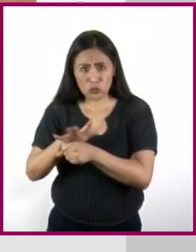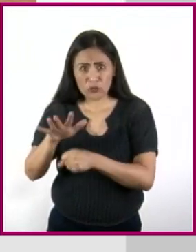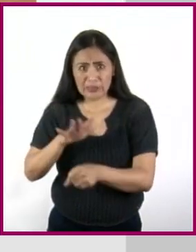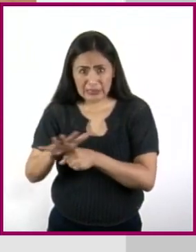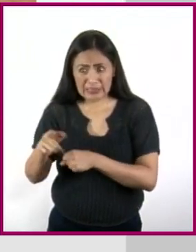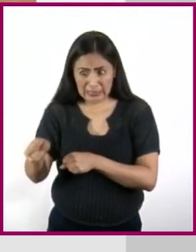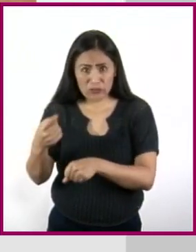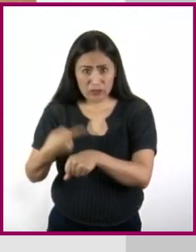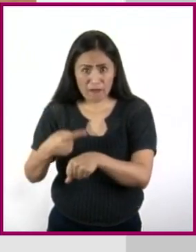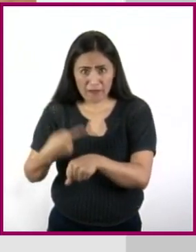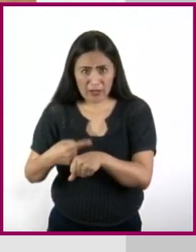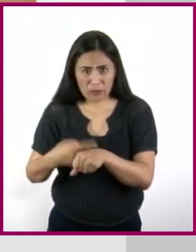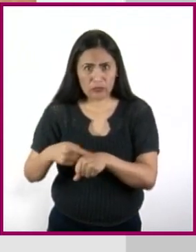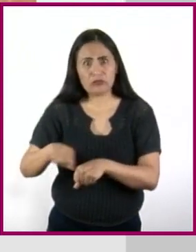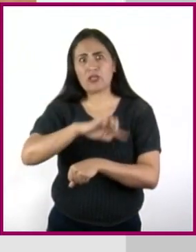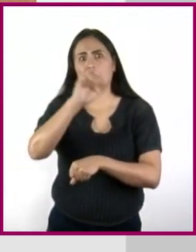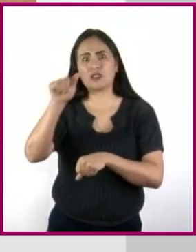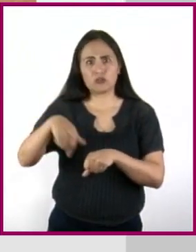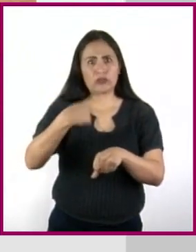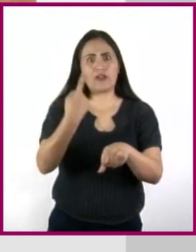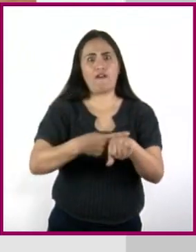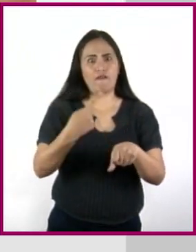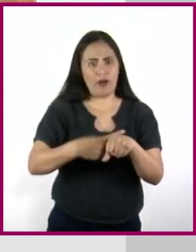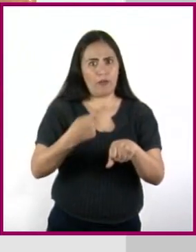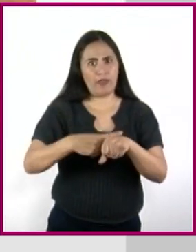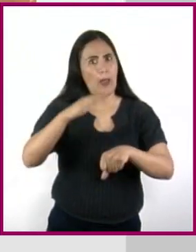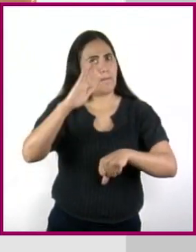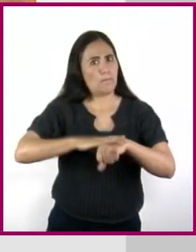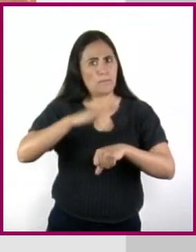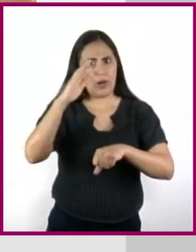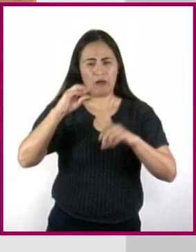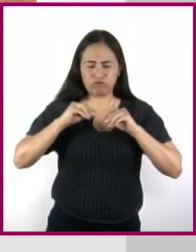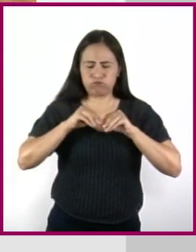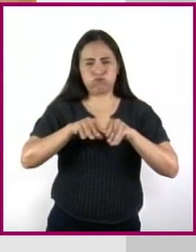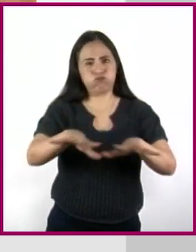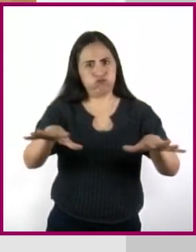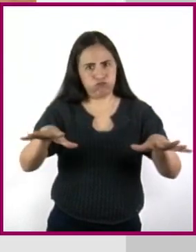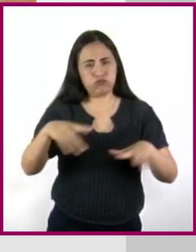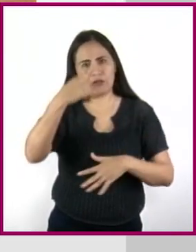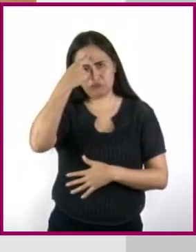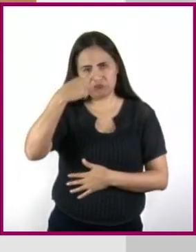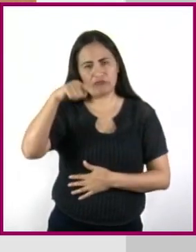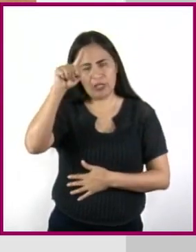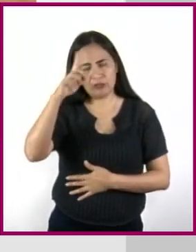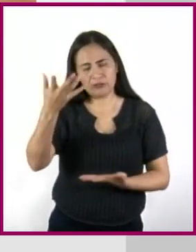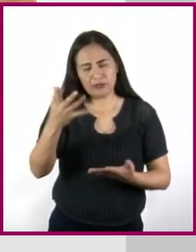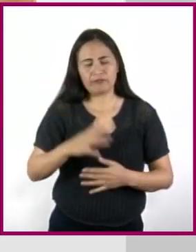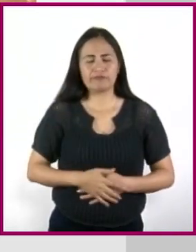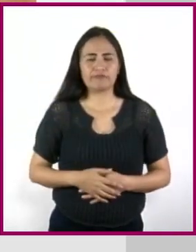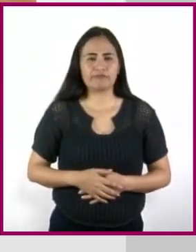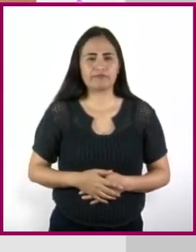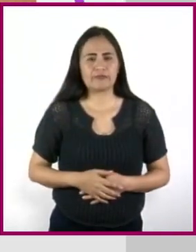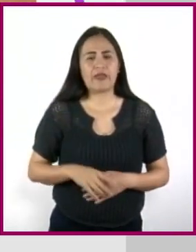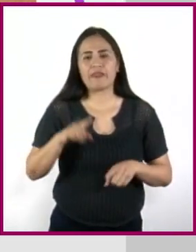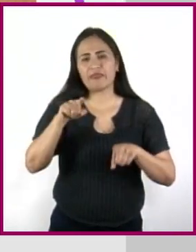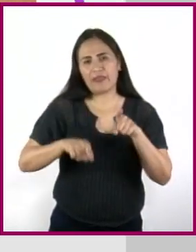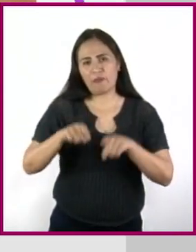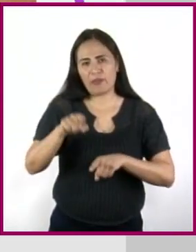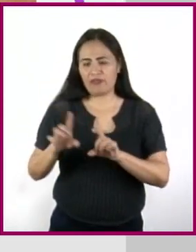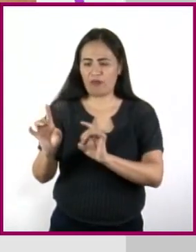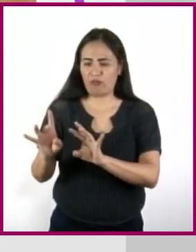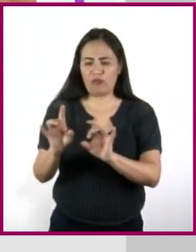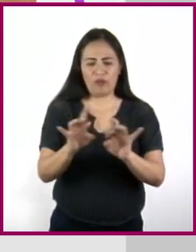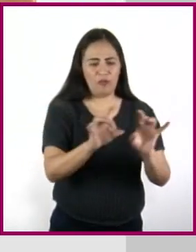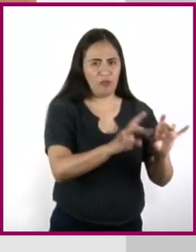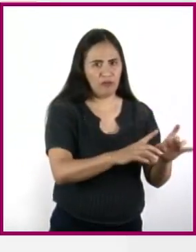estarse transmitiendo de manera bastante fácil o bastante facilitada. Entonces son diferentes factores, pero se necesita